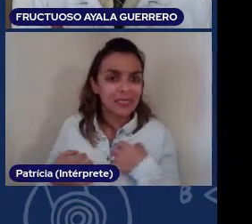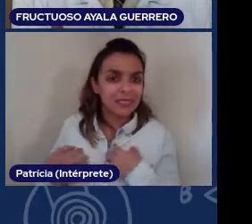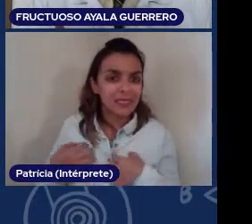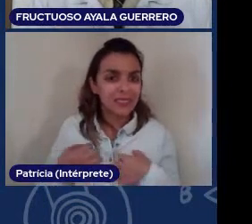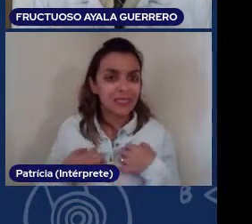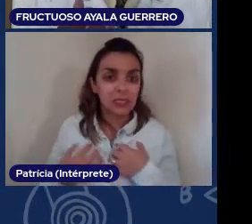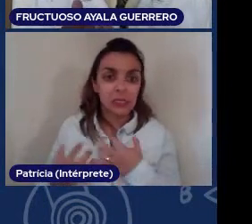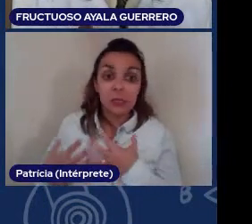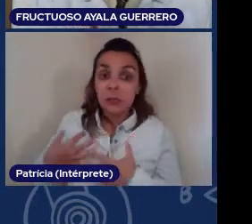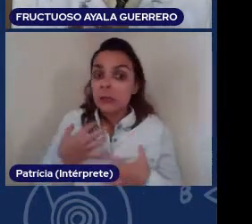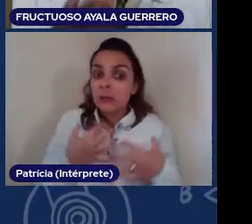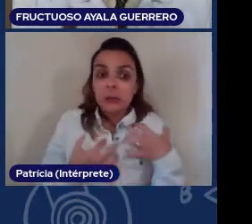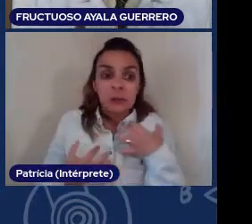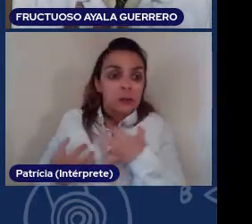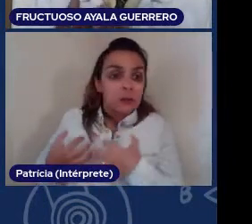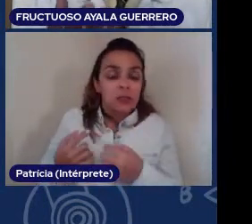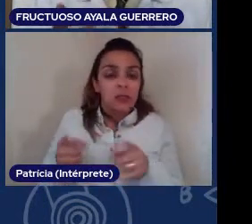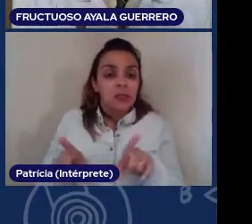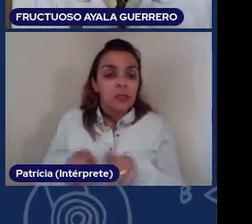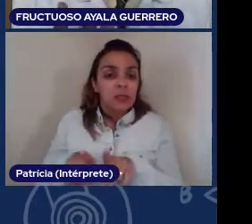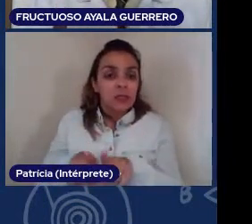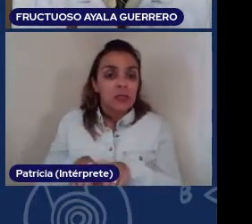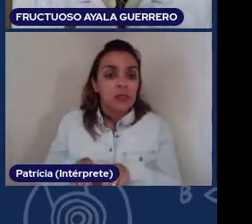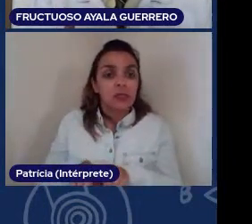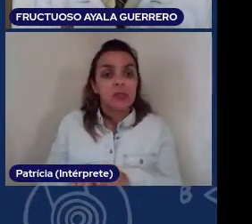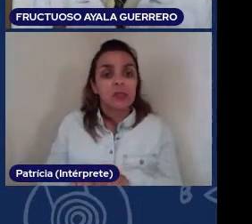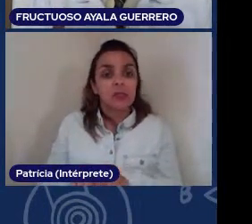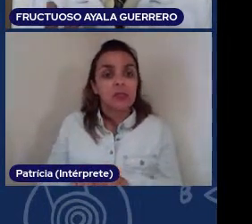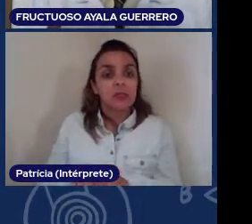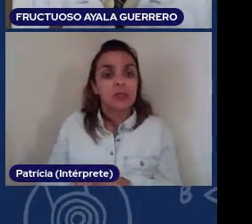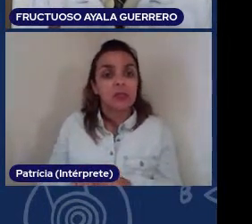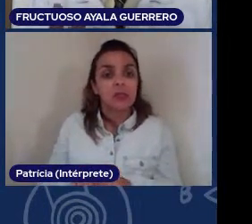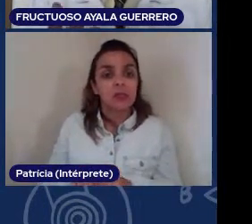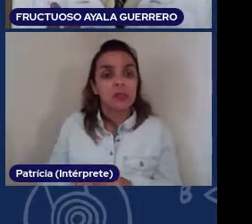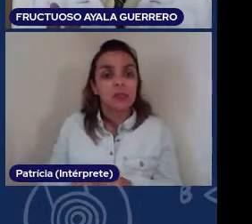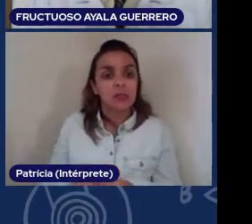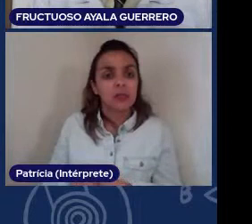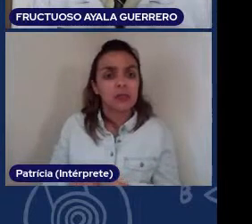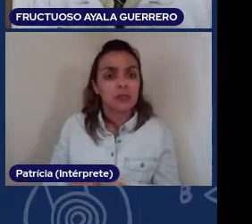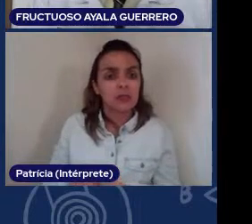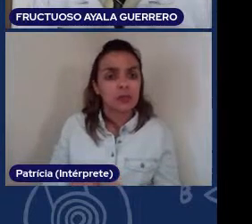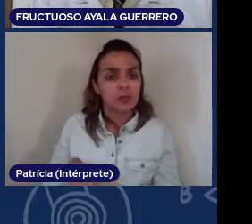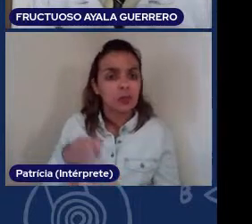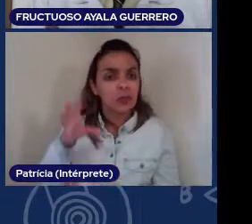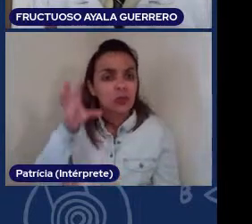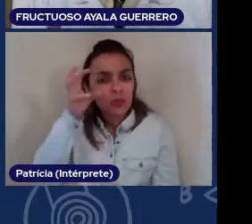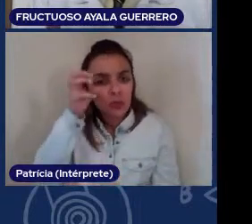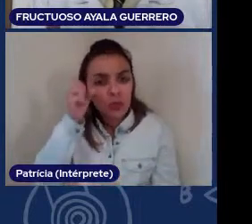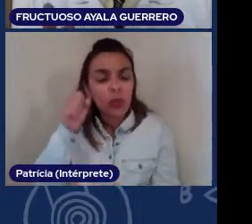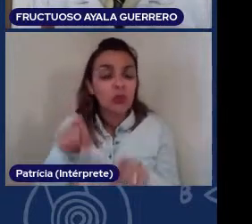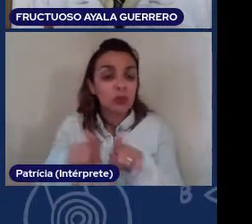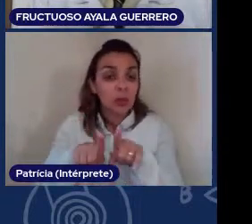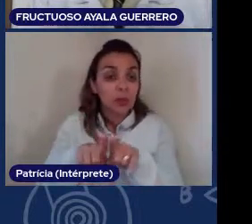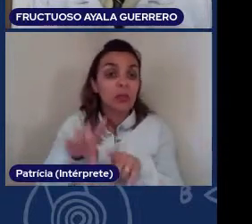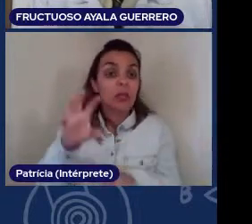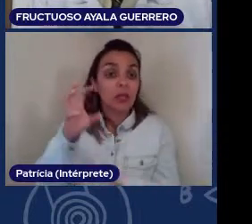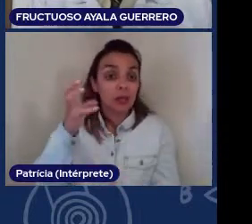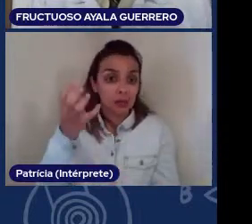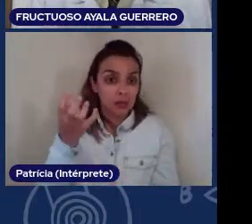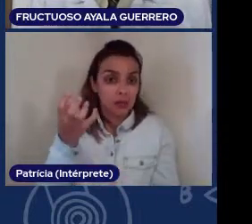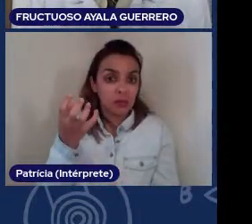que tiene, pero también esto se sigue reflejando durante su sueño. Pudiera ser un factor